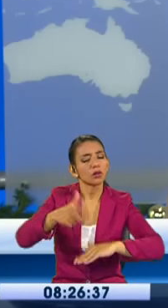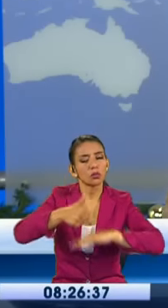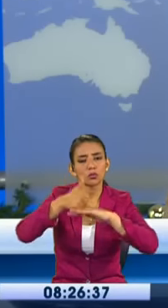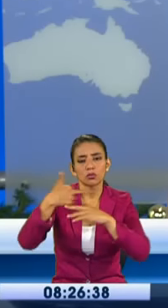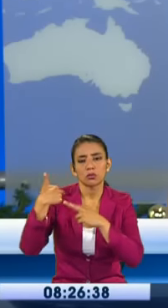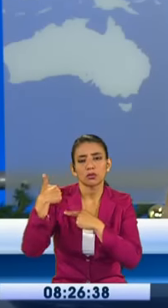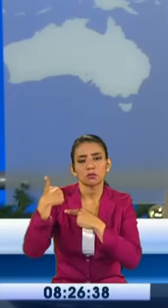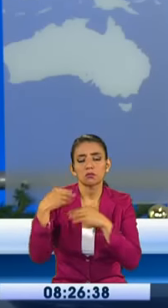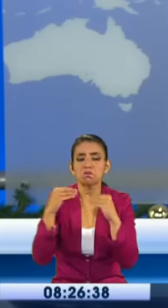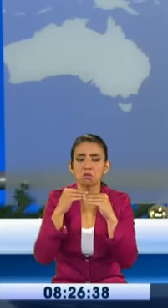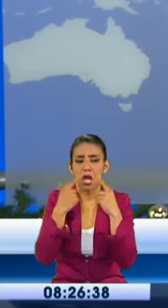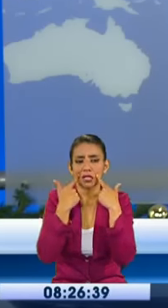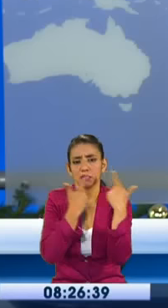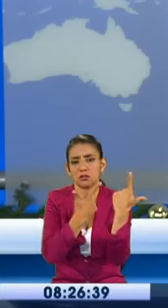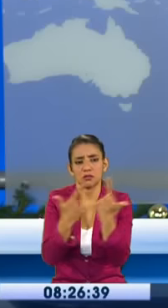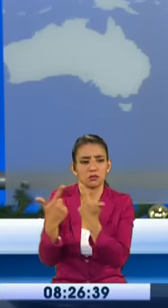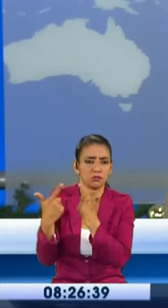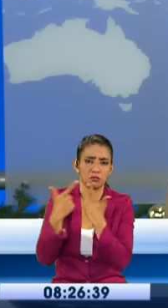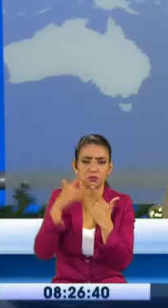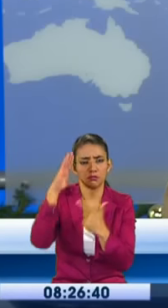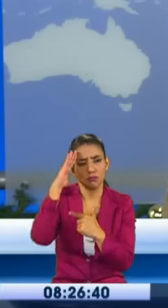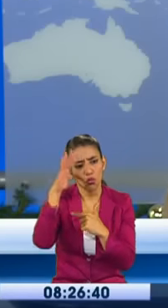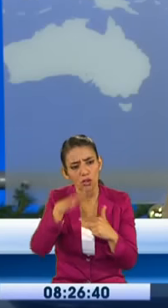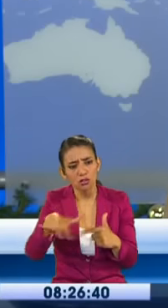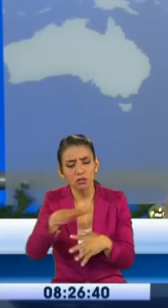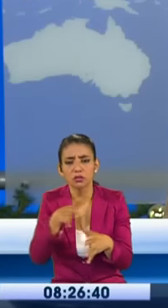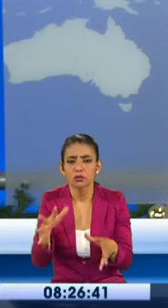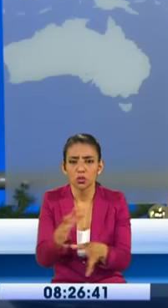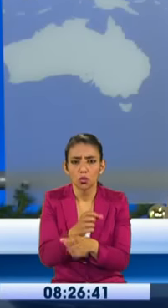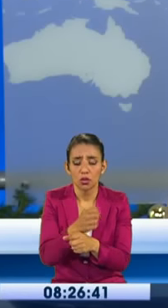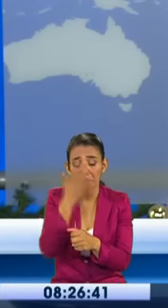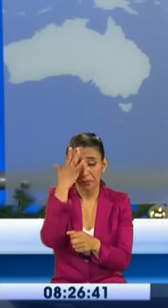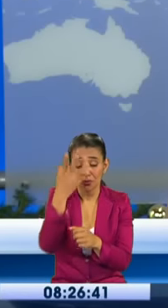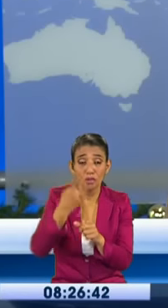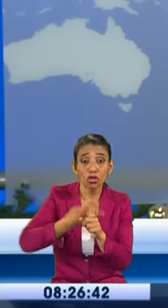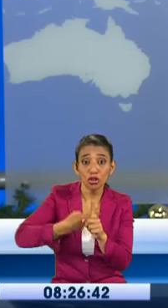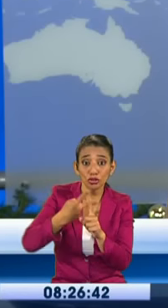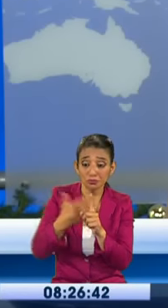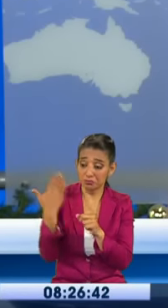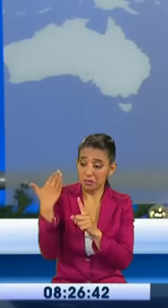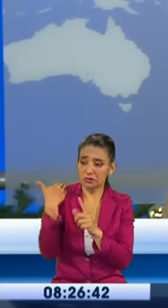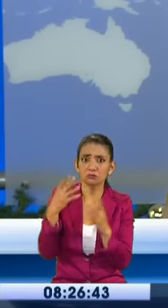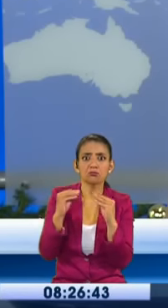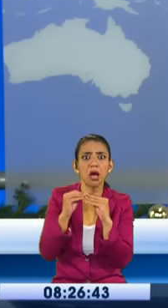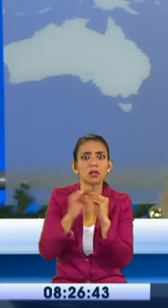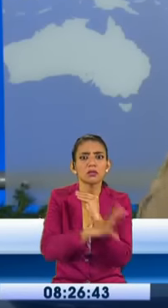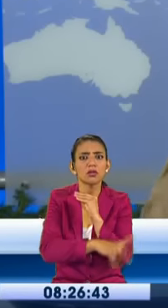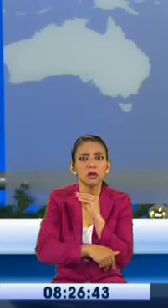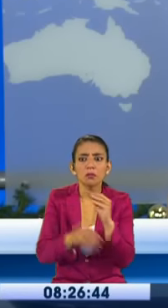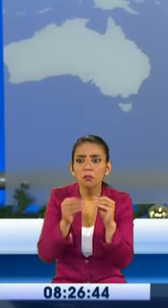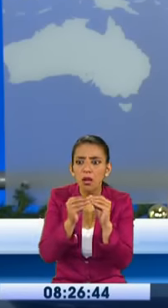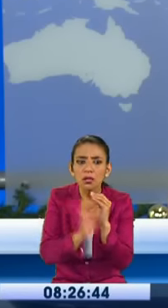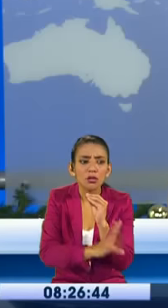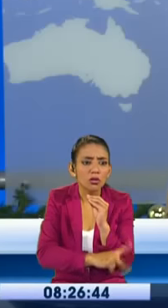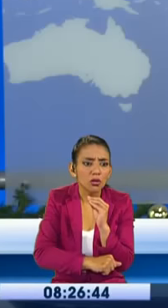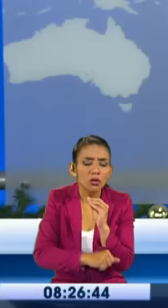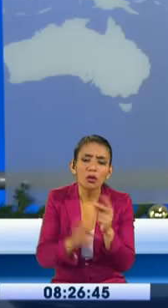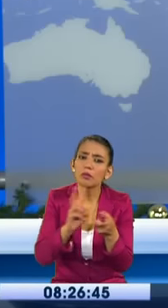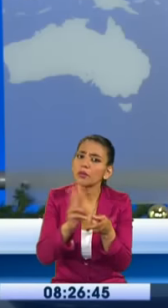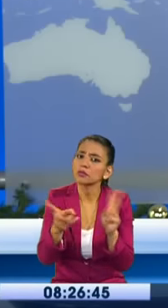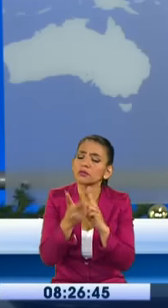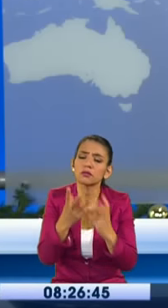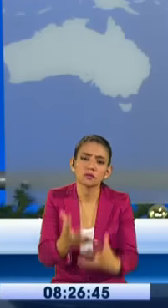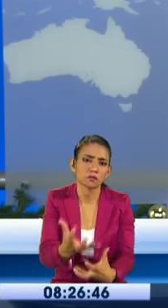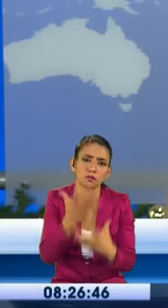competente mayor patrullaje. En el lugar, en los últimos 2 meses se incrementaron los robos. Los vecinos están alterados y